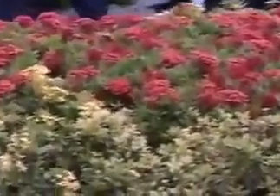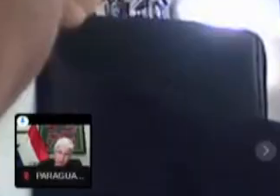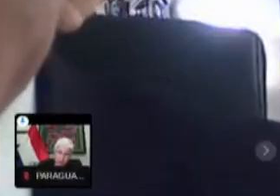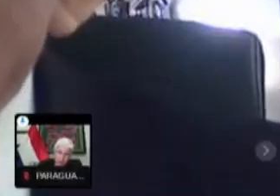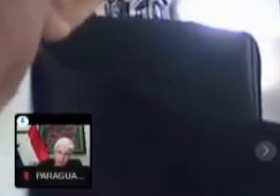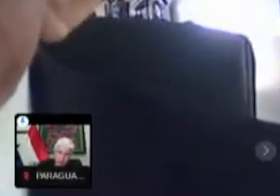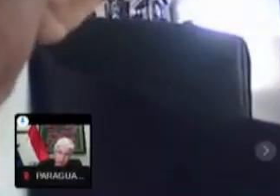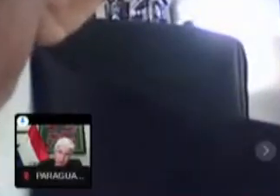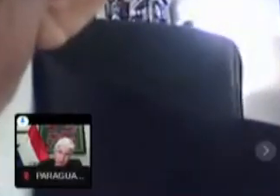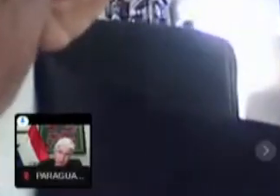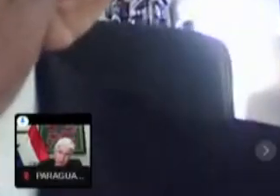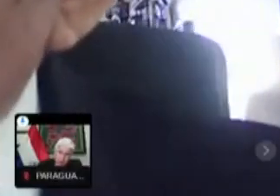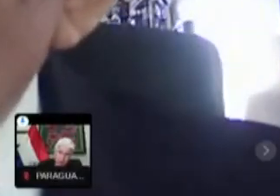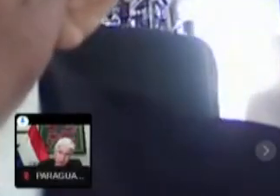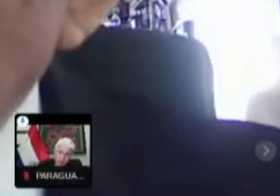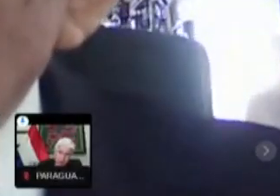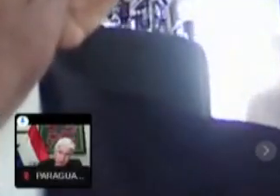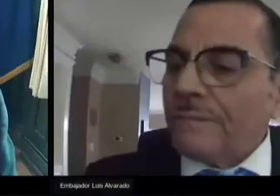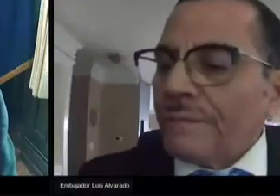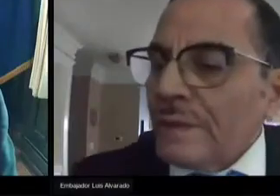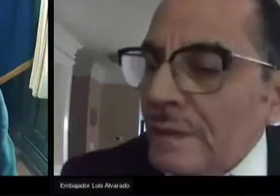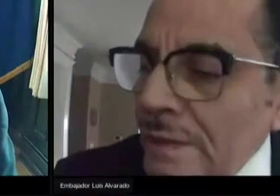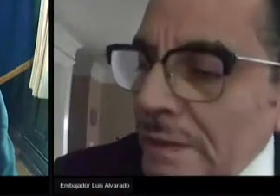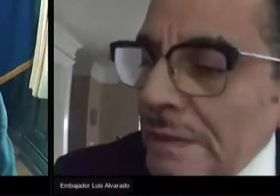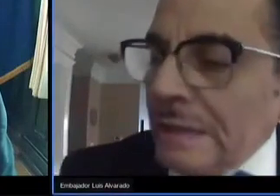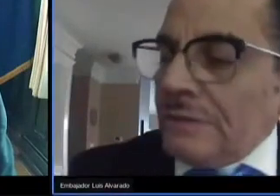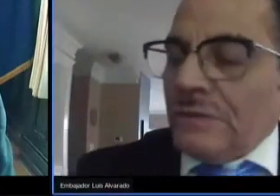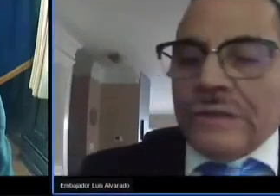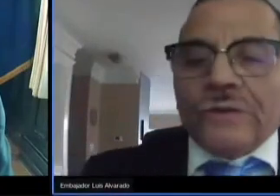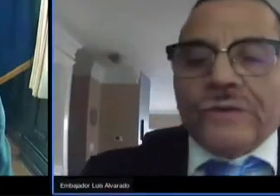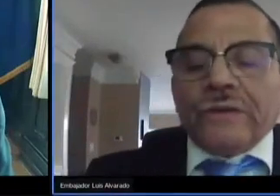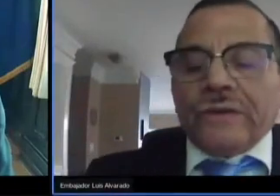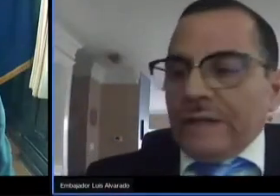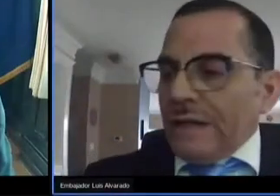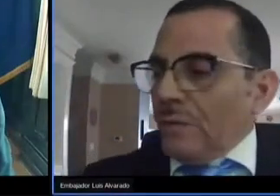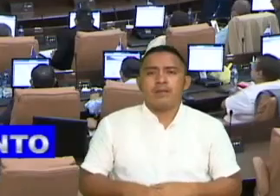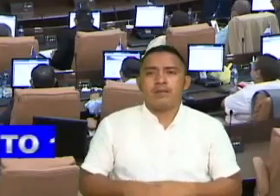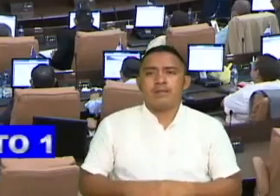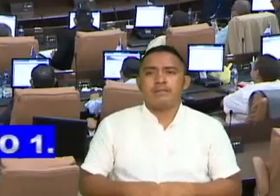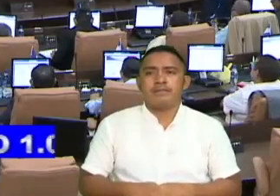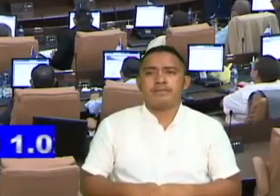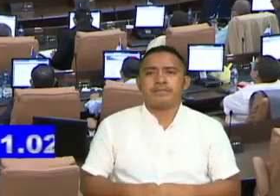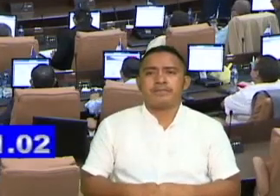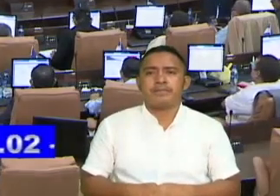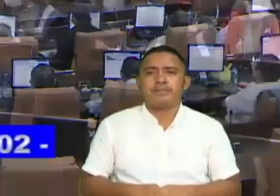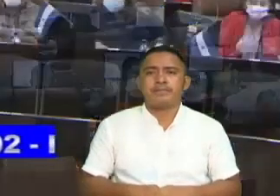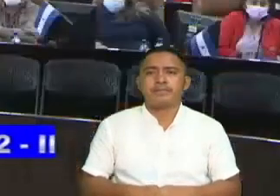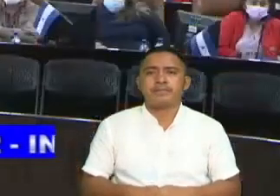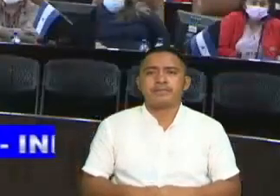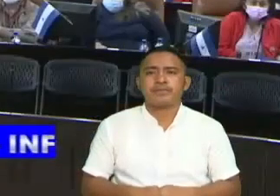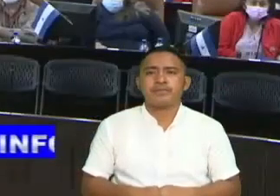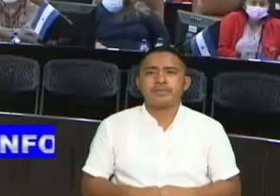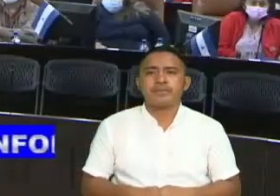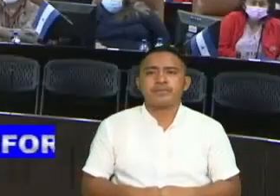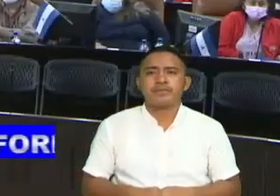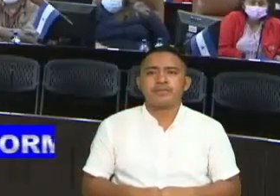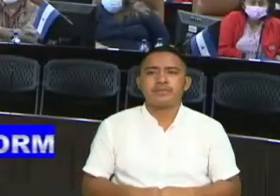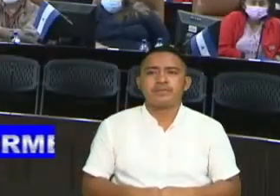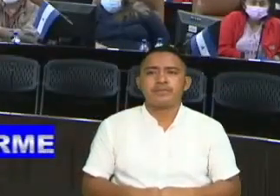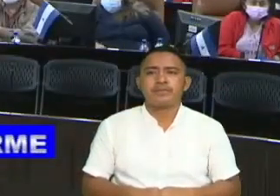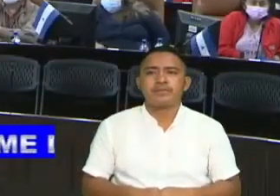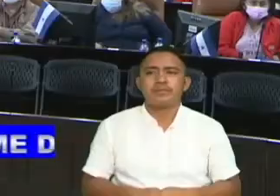mantener su postura diplomática intransigente en la oea las reformas introducidas son los intentos de cambio legal